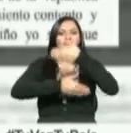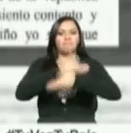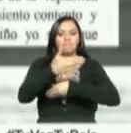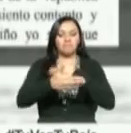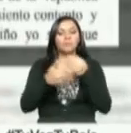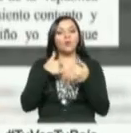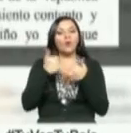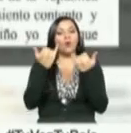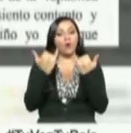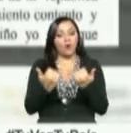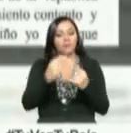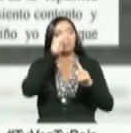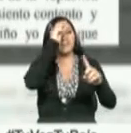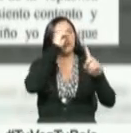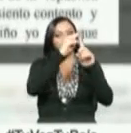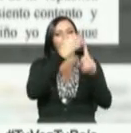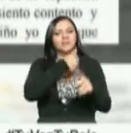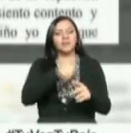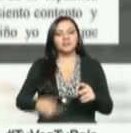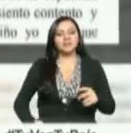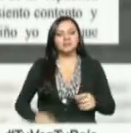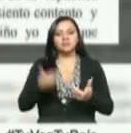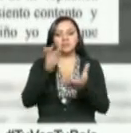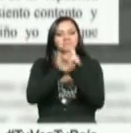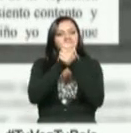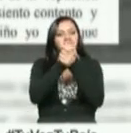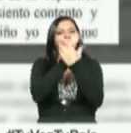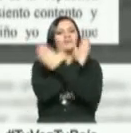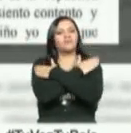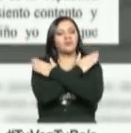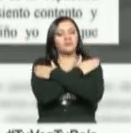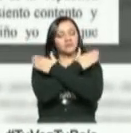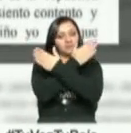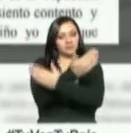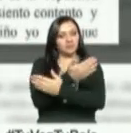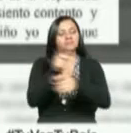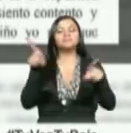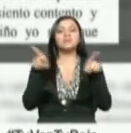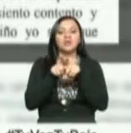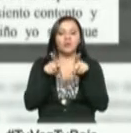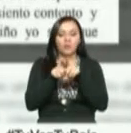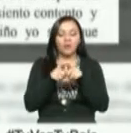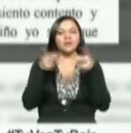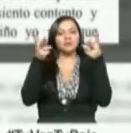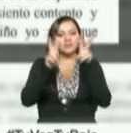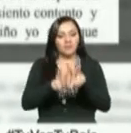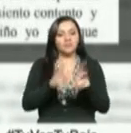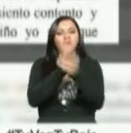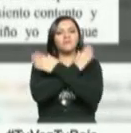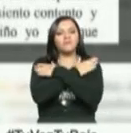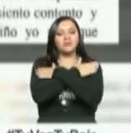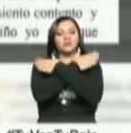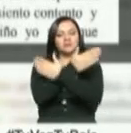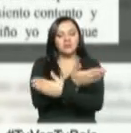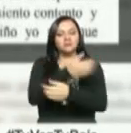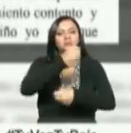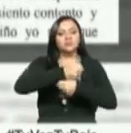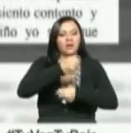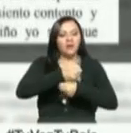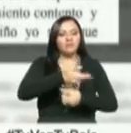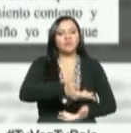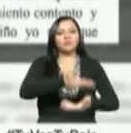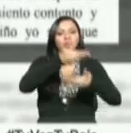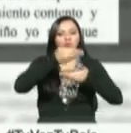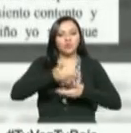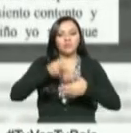señor presidente, expresarle mis más grandes felicitaciones y al mismo tiempo felicitarle por tantas obras recibidas, presididas y